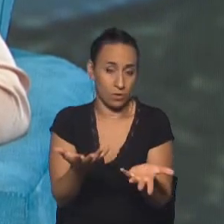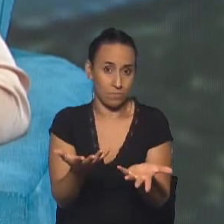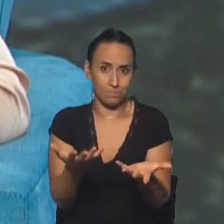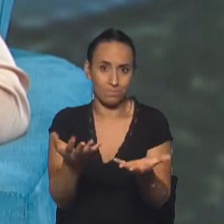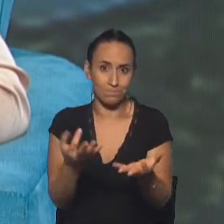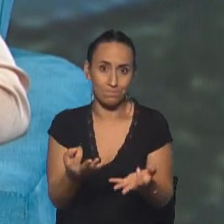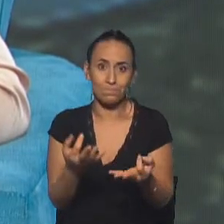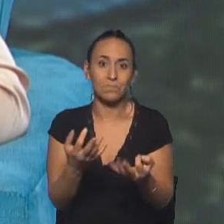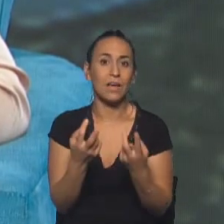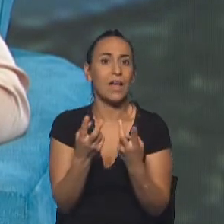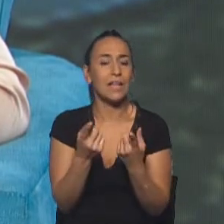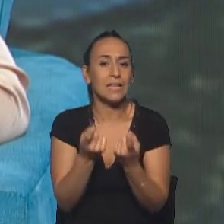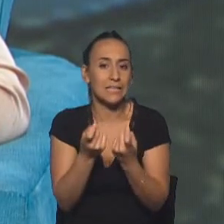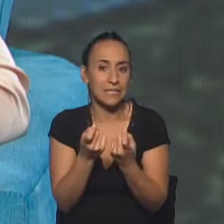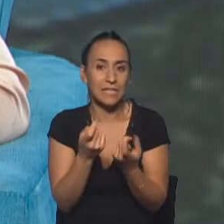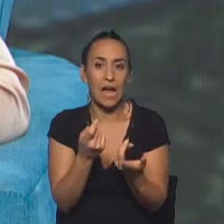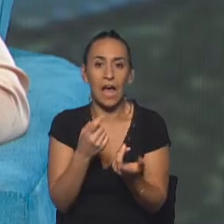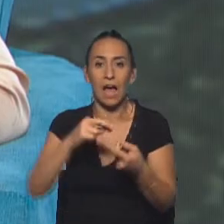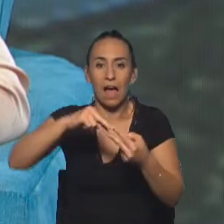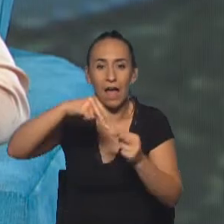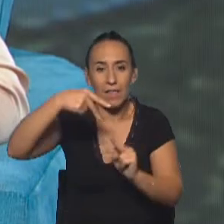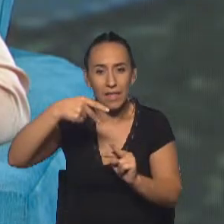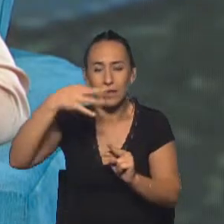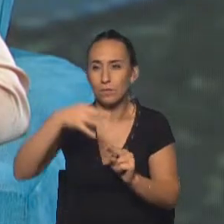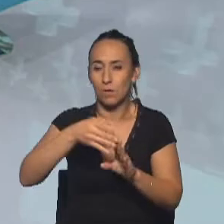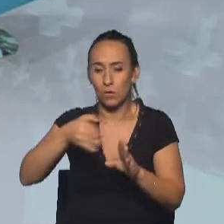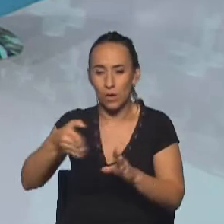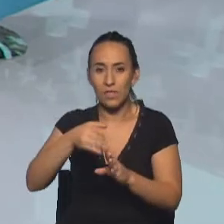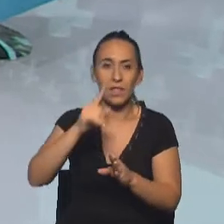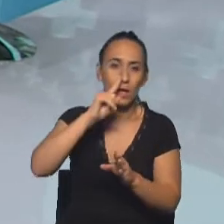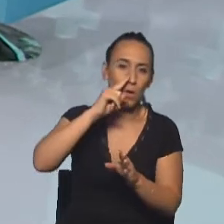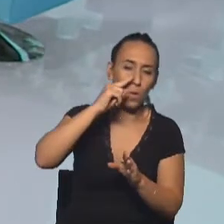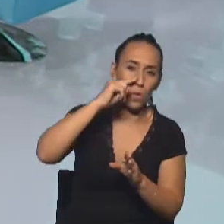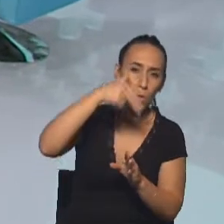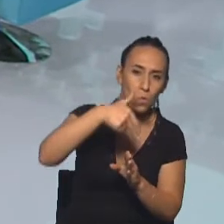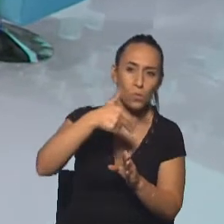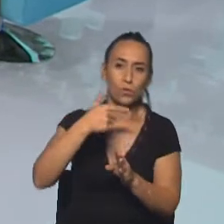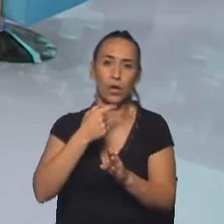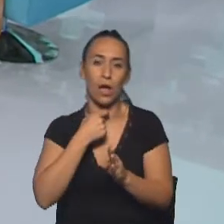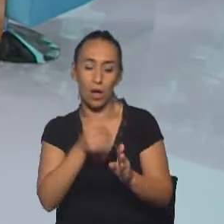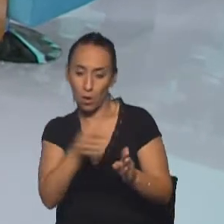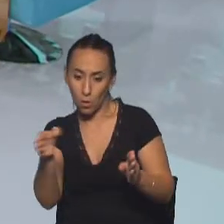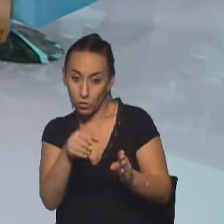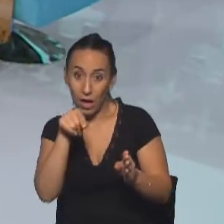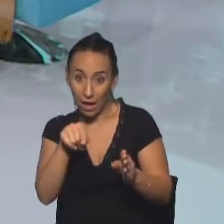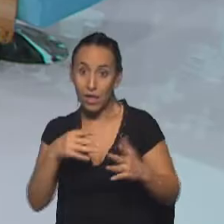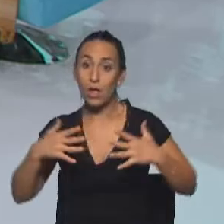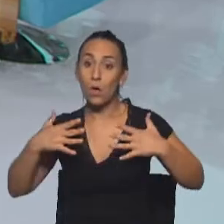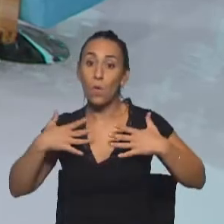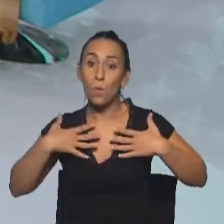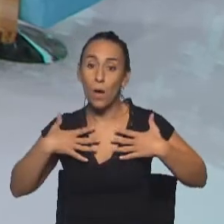para llevar a cabo el proyecto, entre los meses de junio y agosto, fueron exhumados los cuerpos y Néstor dio